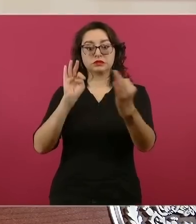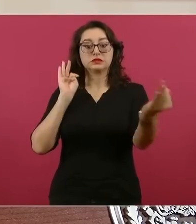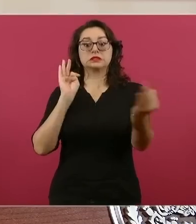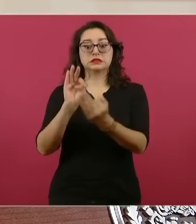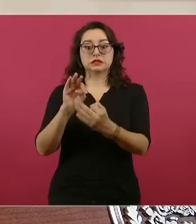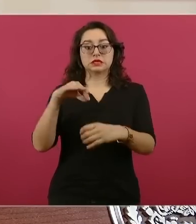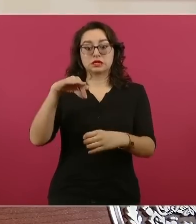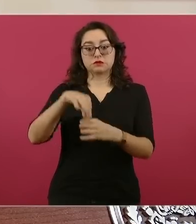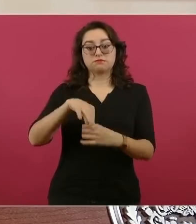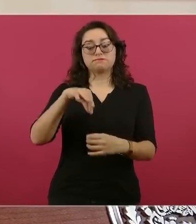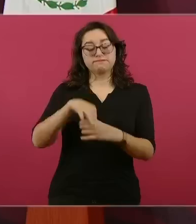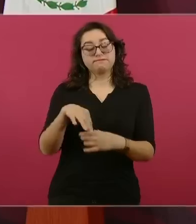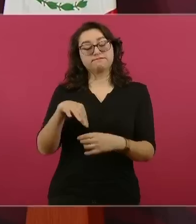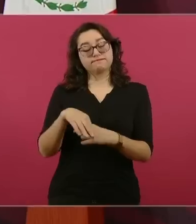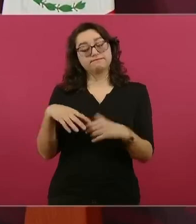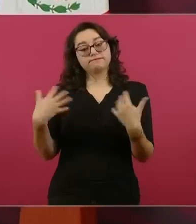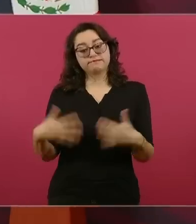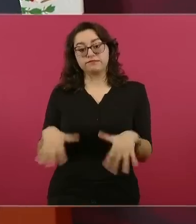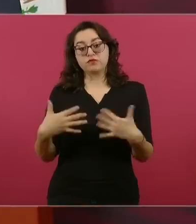aunque aquí vamos a estar